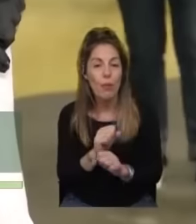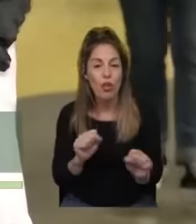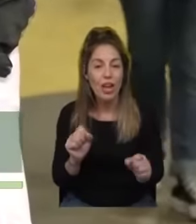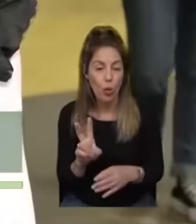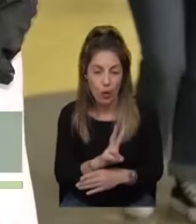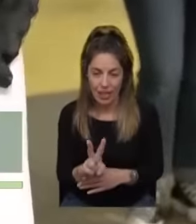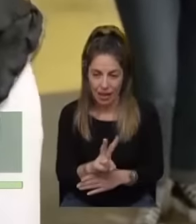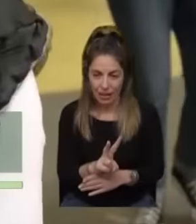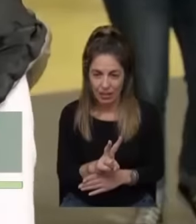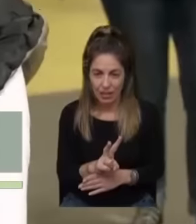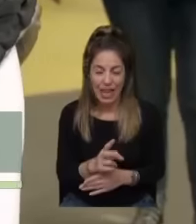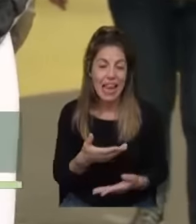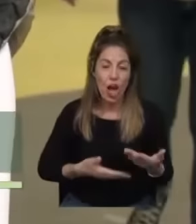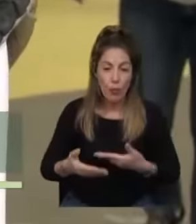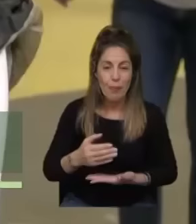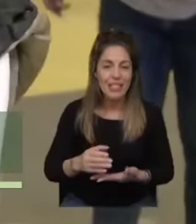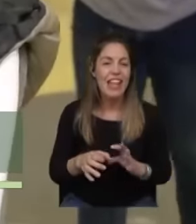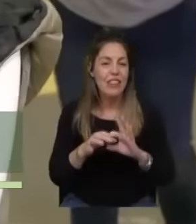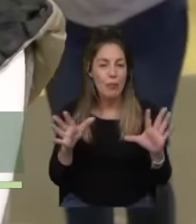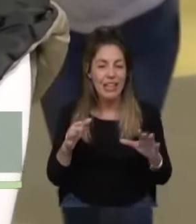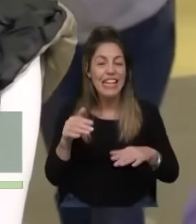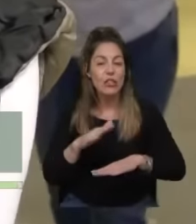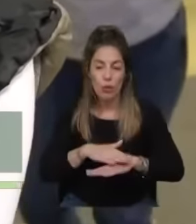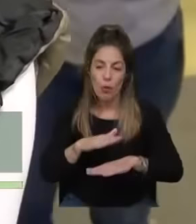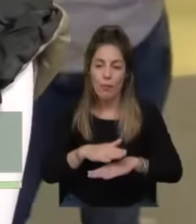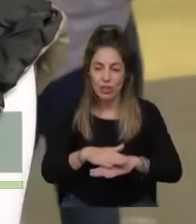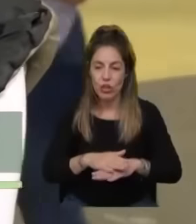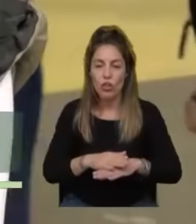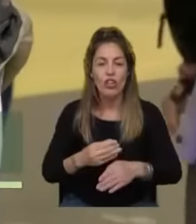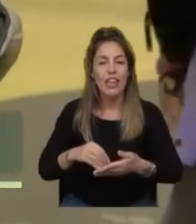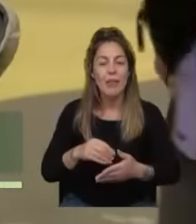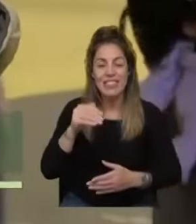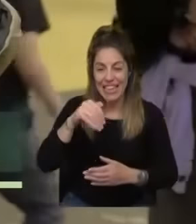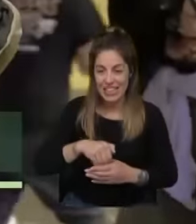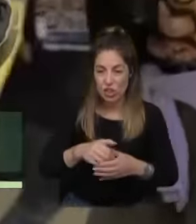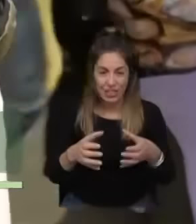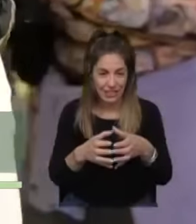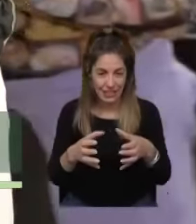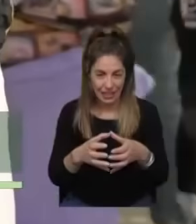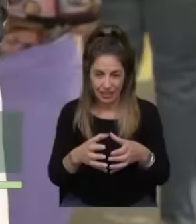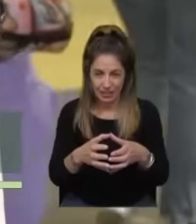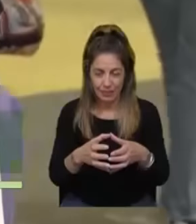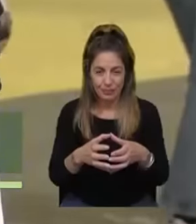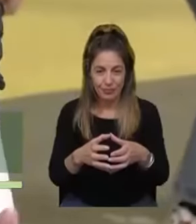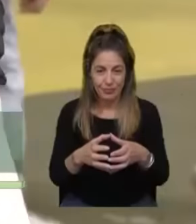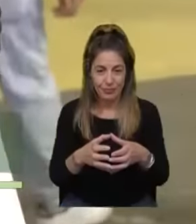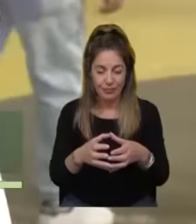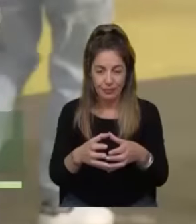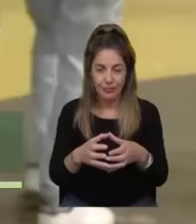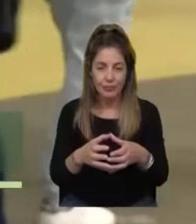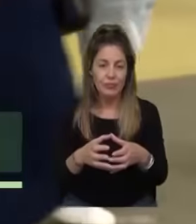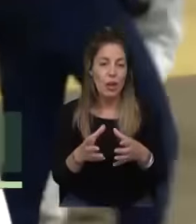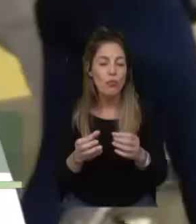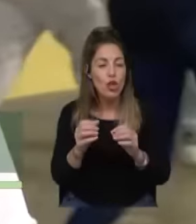cuidar la convivencia democrática en este momento donde además estamos en elecciones internas. Entonces,